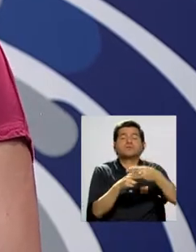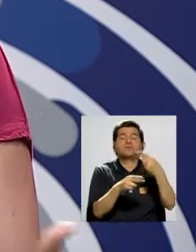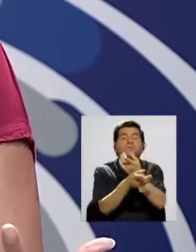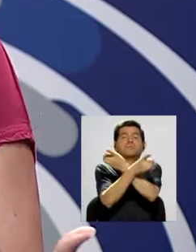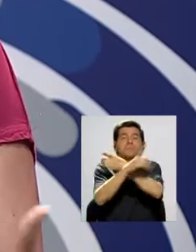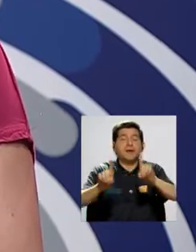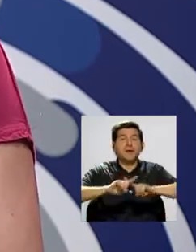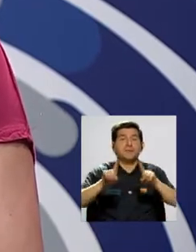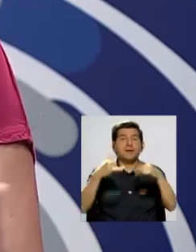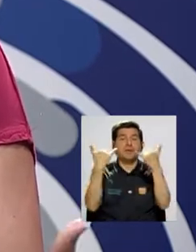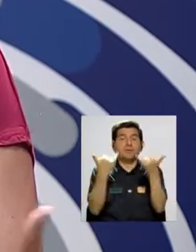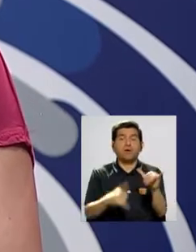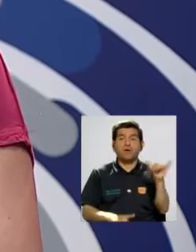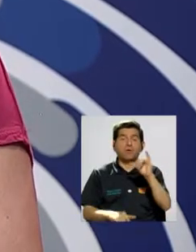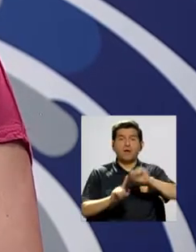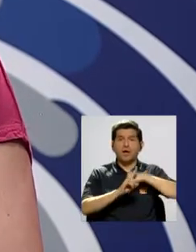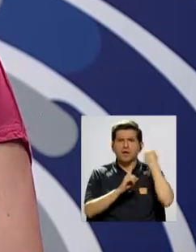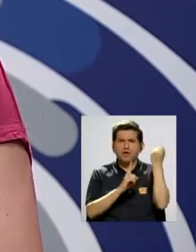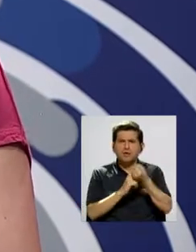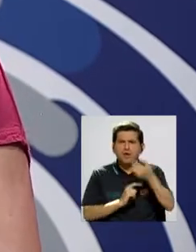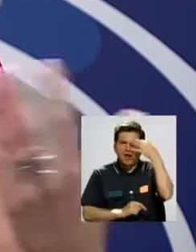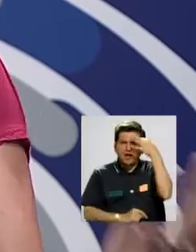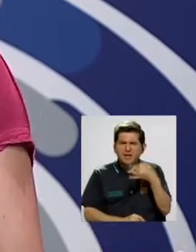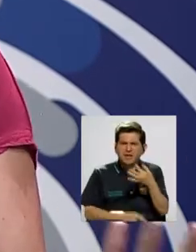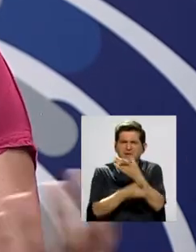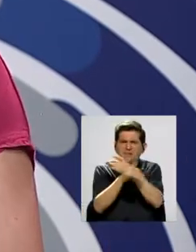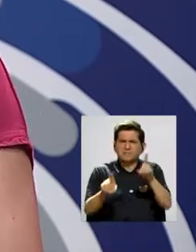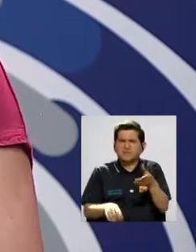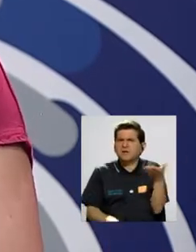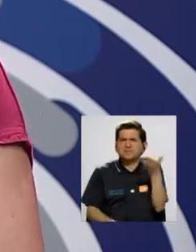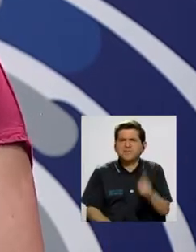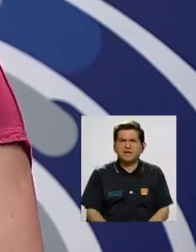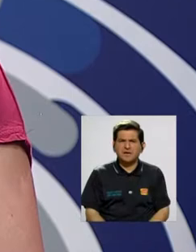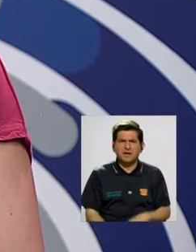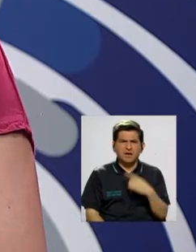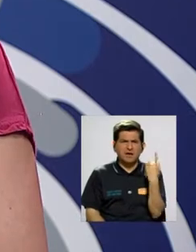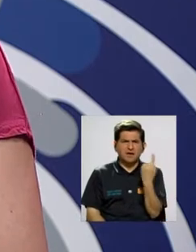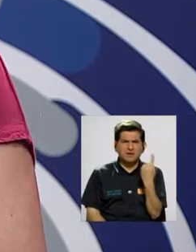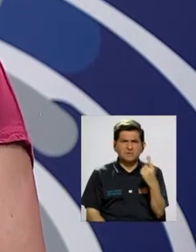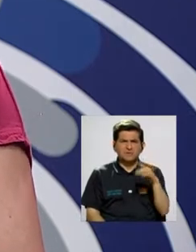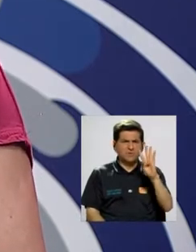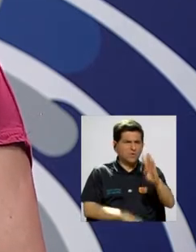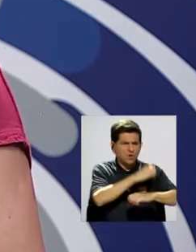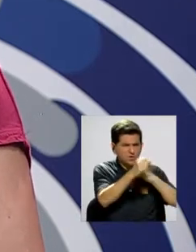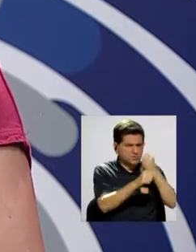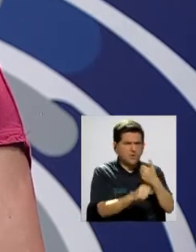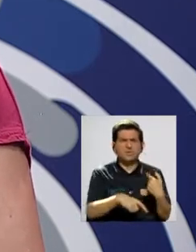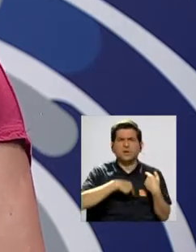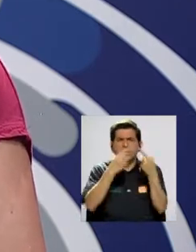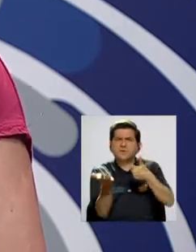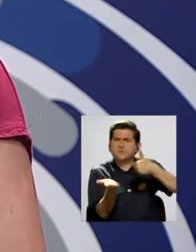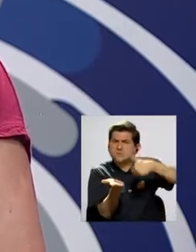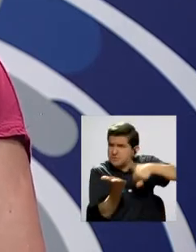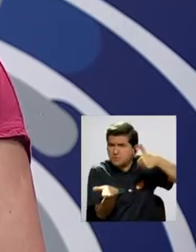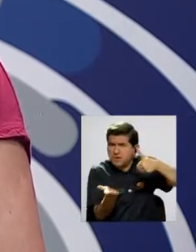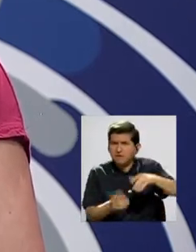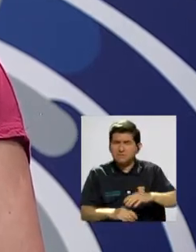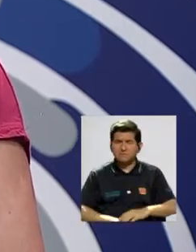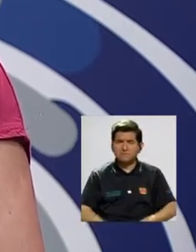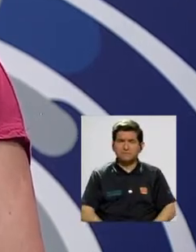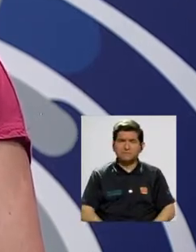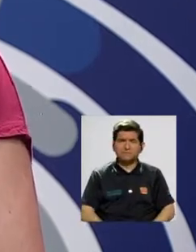también eso está en juego. O sea, ¿qué es lo que consideramos democracia? Venir a votar cada 4 años, por ejemplo.